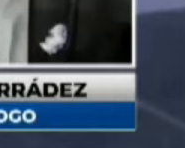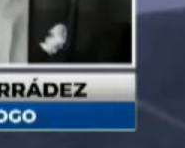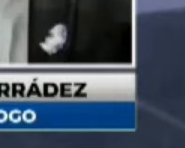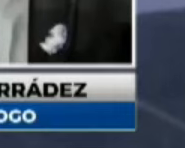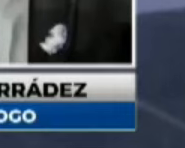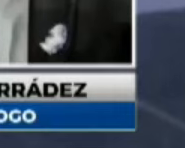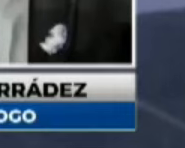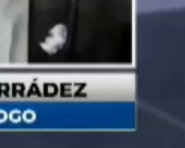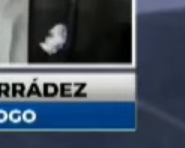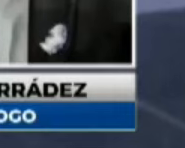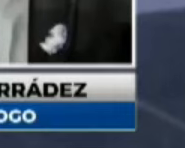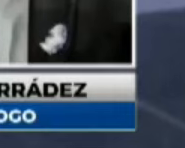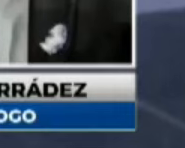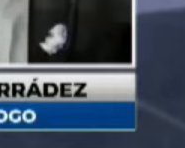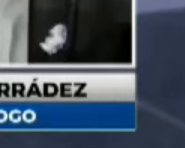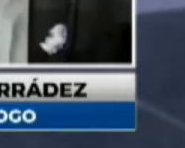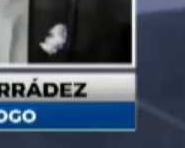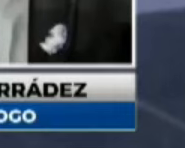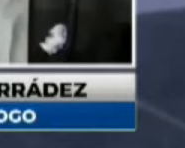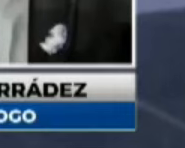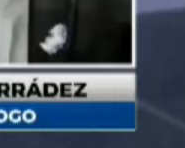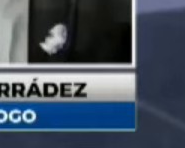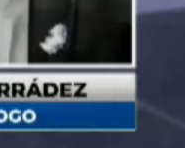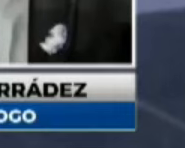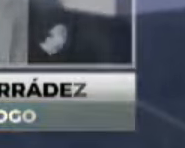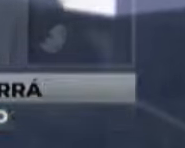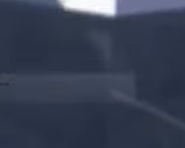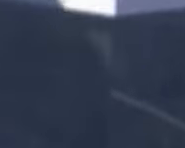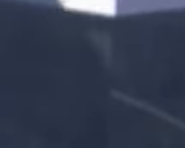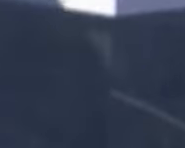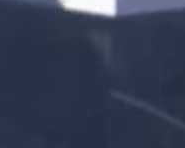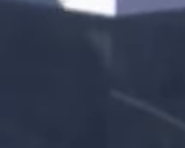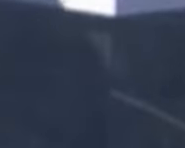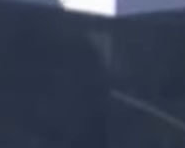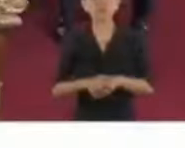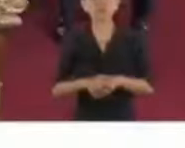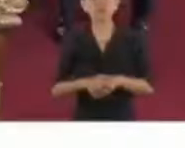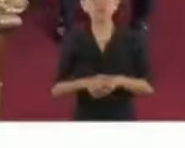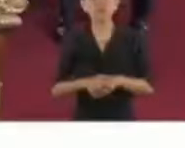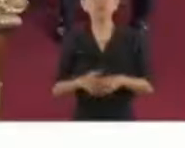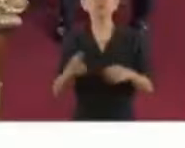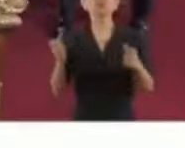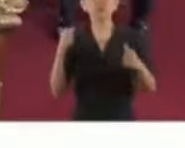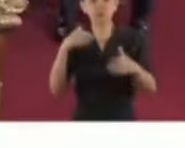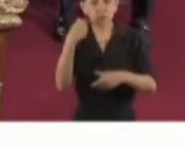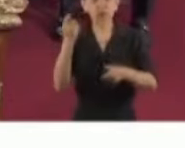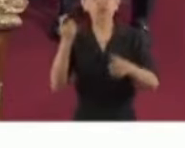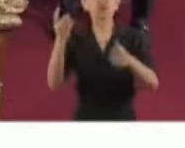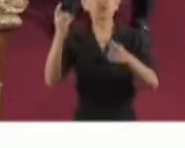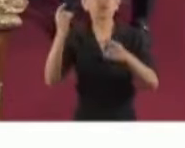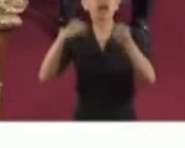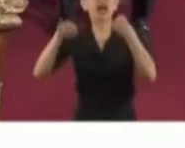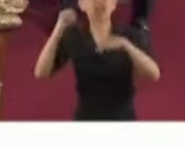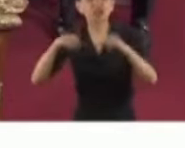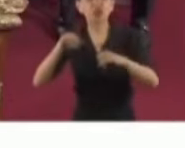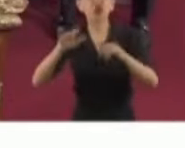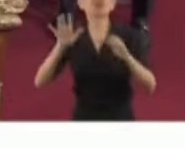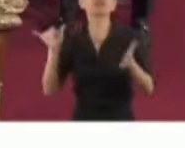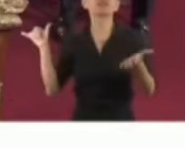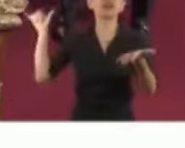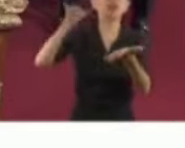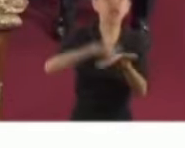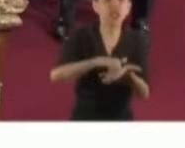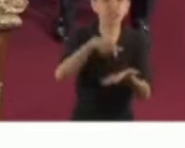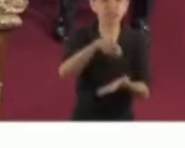si uno analiza las emociones dominantes en la sociedad, ¿no? Lidera la esperanza con un 25%, seguido